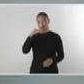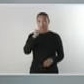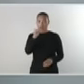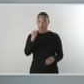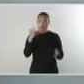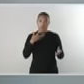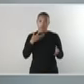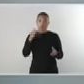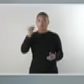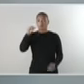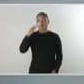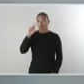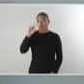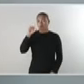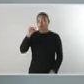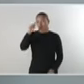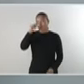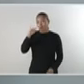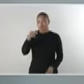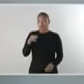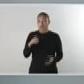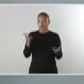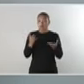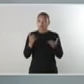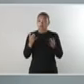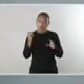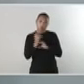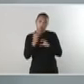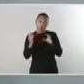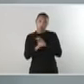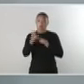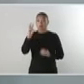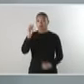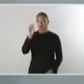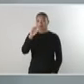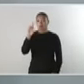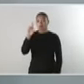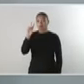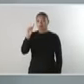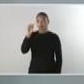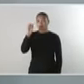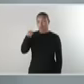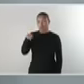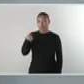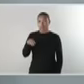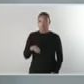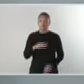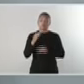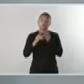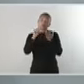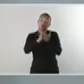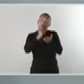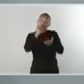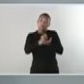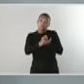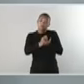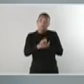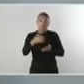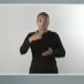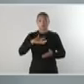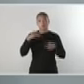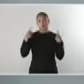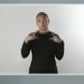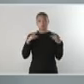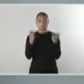se ampare en él para cometer actos de corrupción tamaulipecos soy una persona